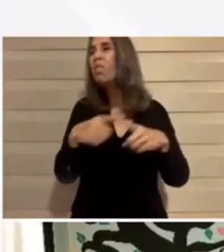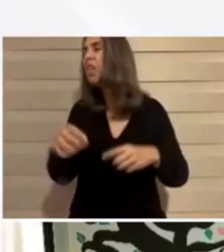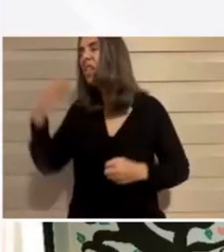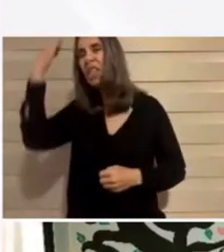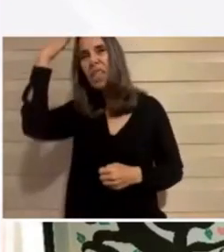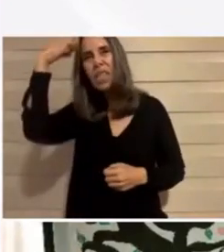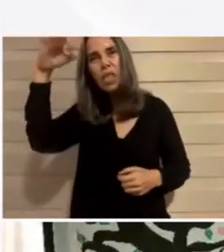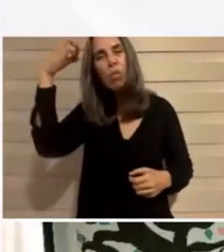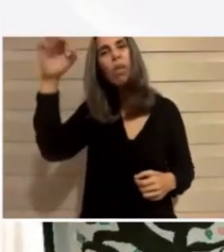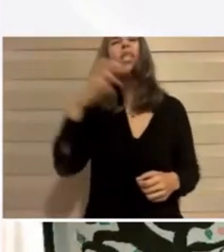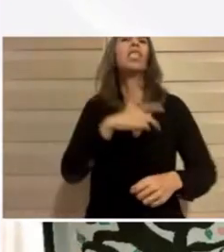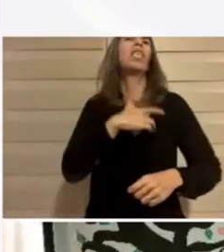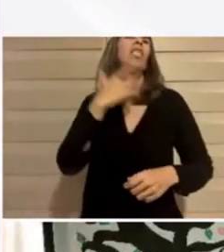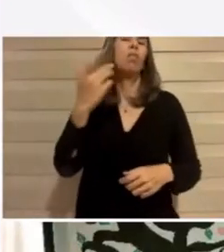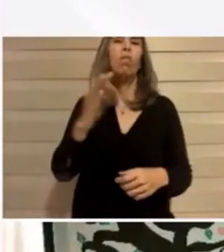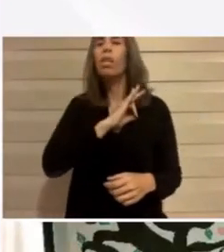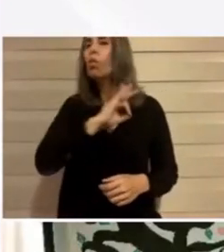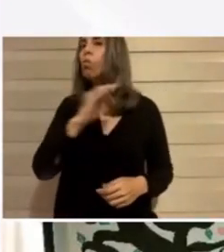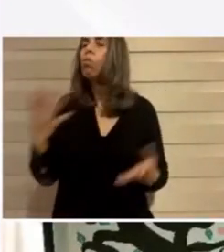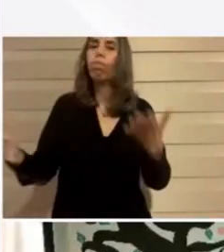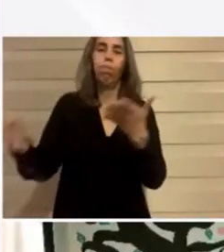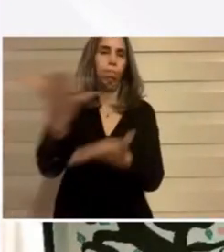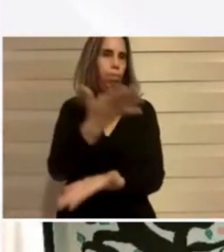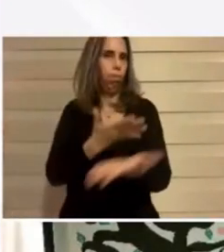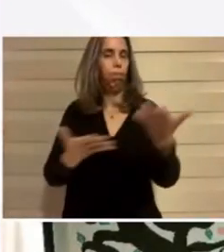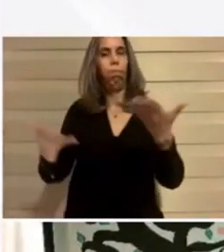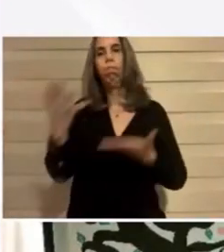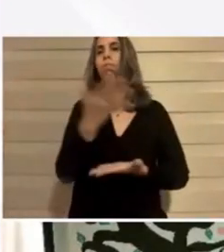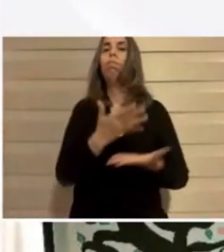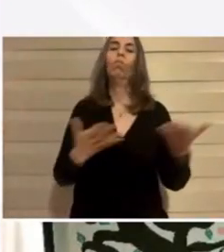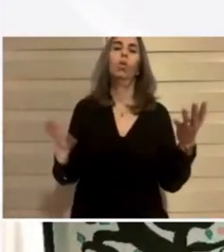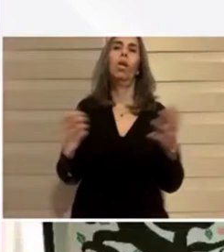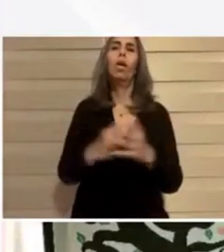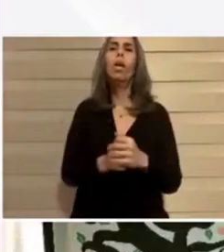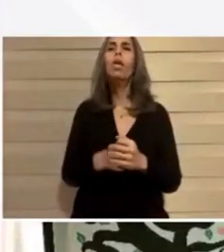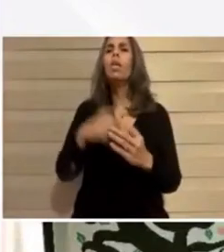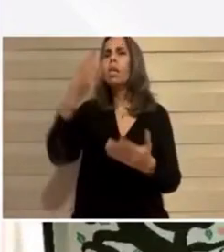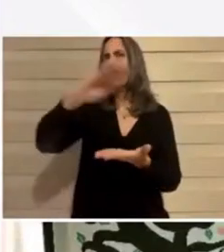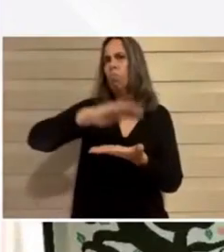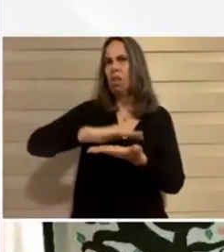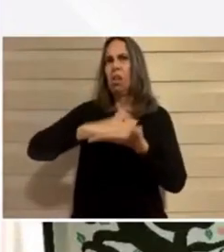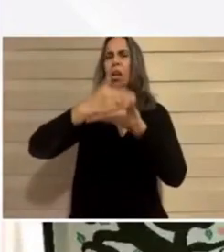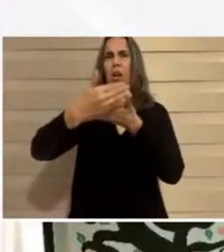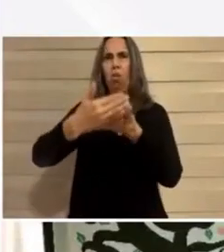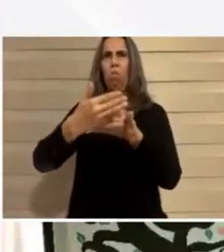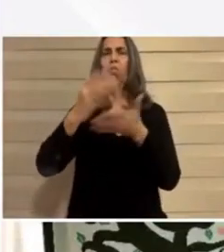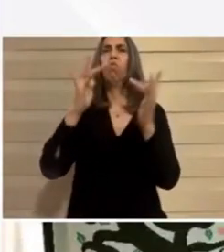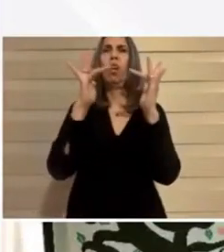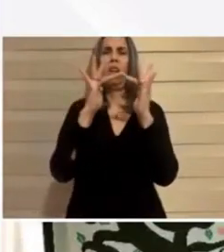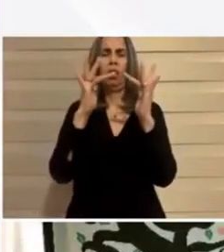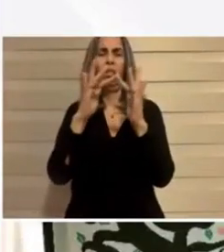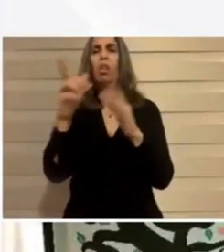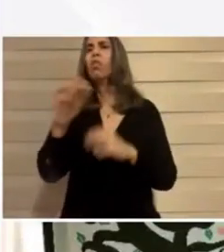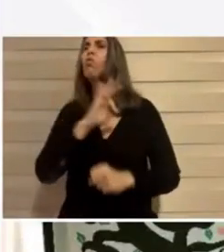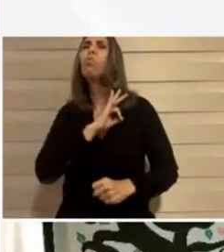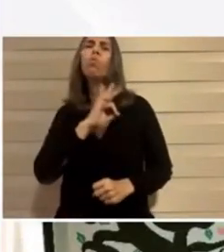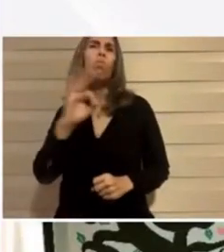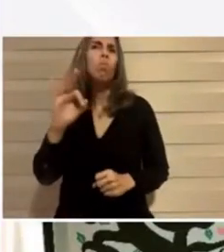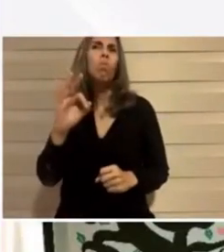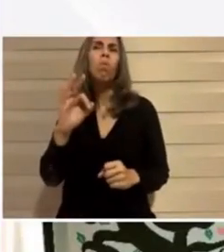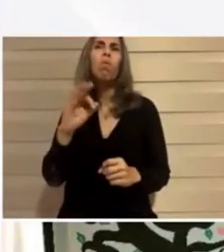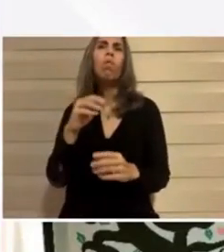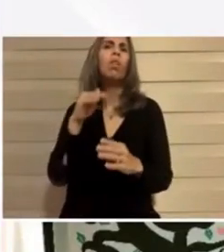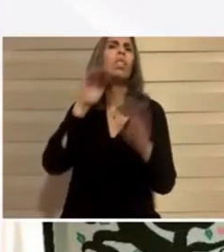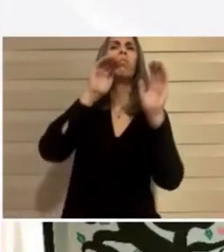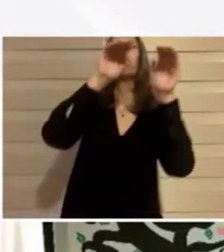circunstancias, estar encerrado con una computadora, nos ha permitido llegar a ese mundo infinito, que es